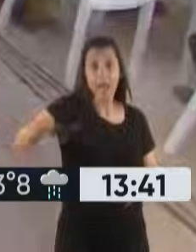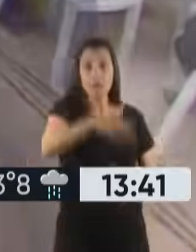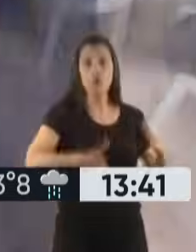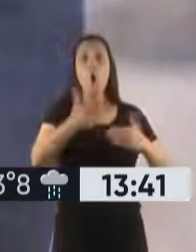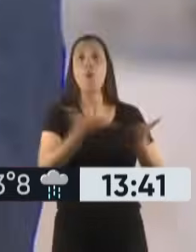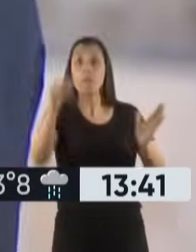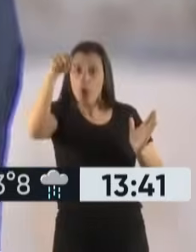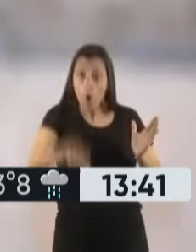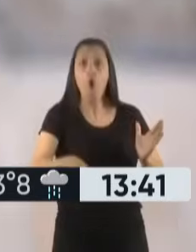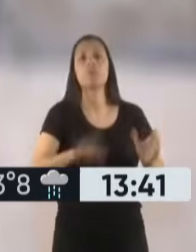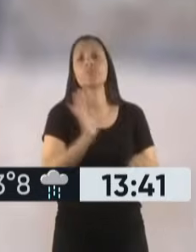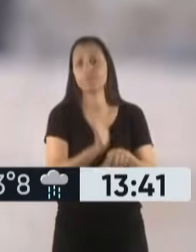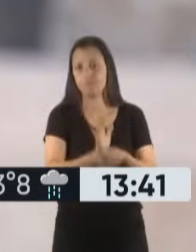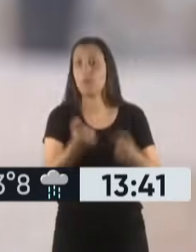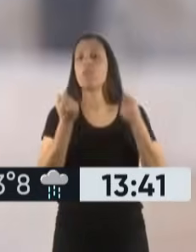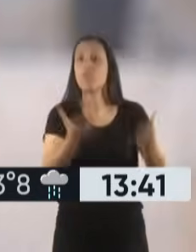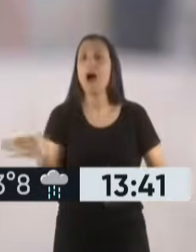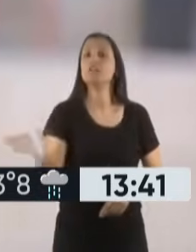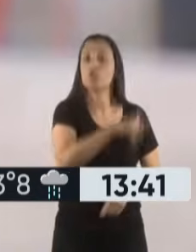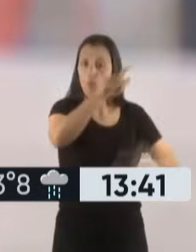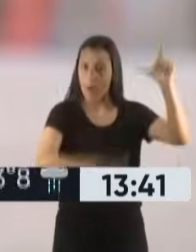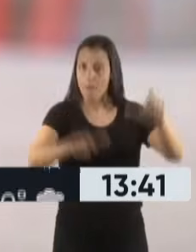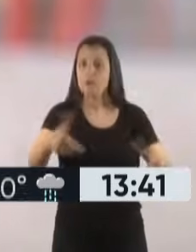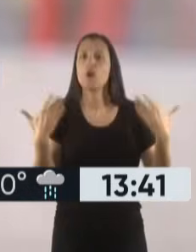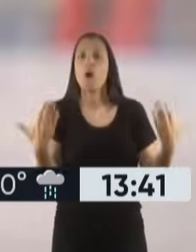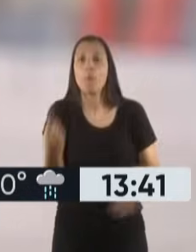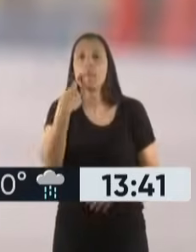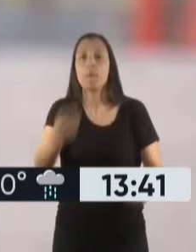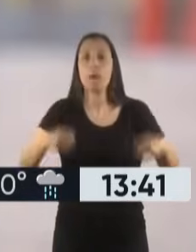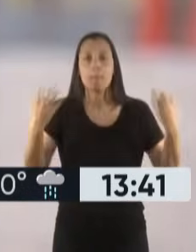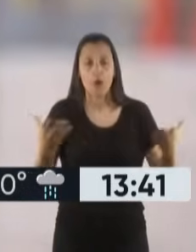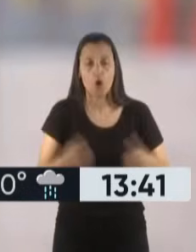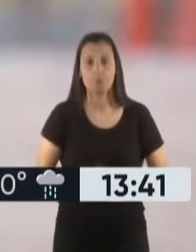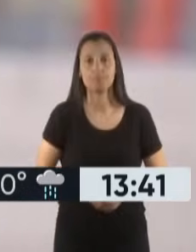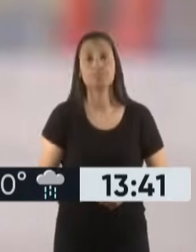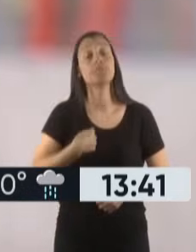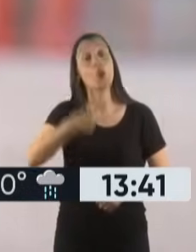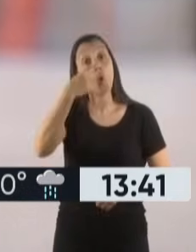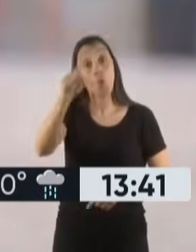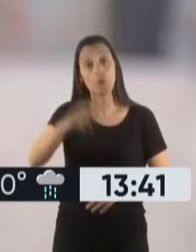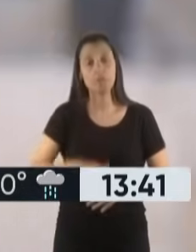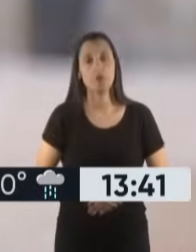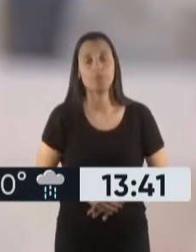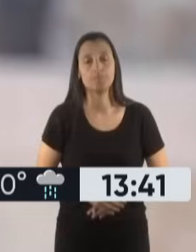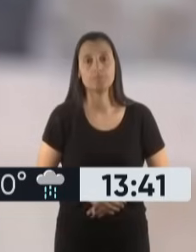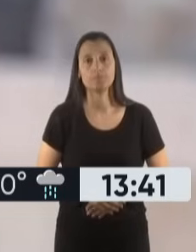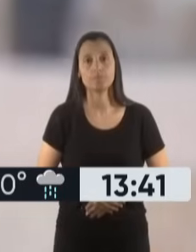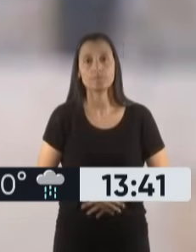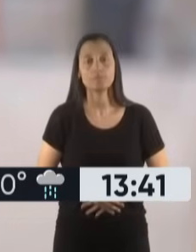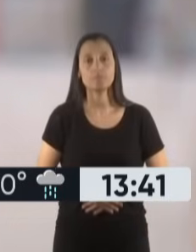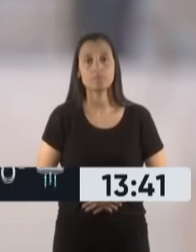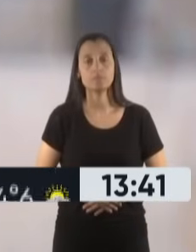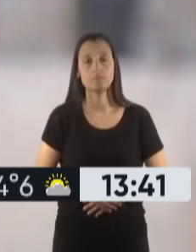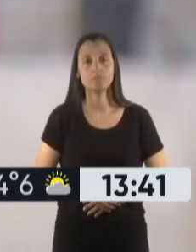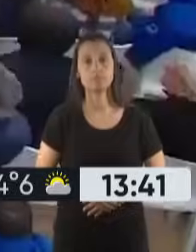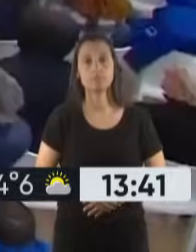estas obras son las que nos permiten que nuestra gente viva mejor. Quiero, por último, no nos va a